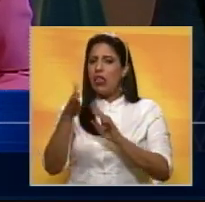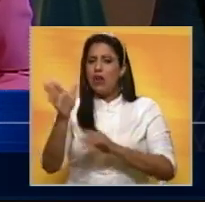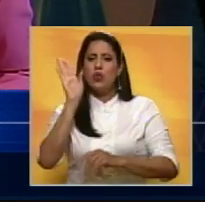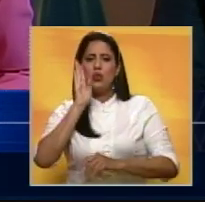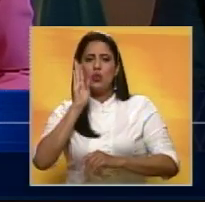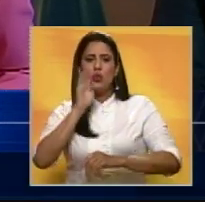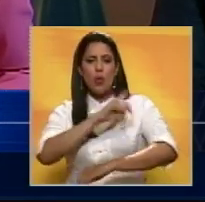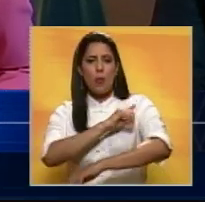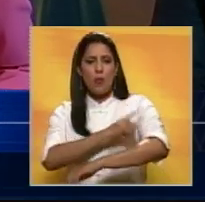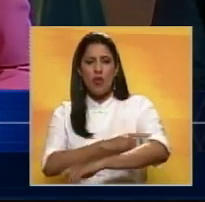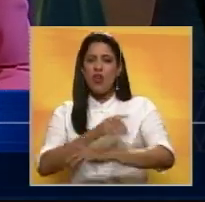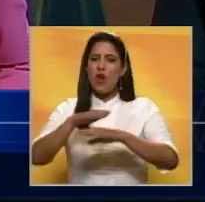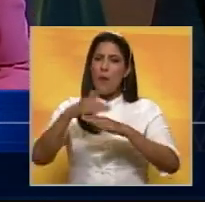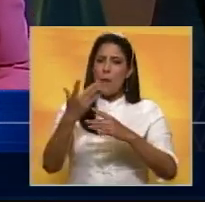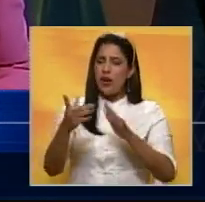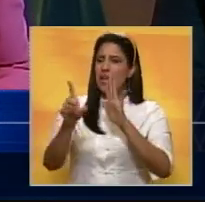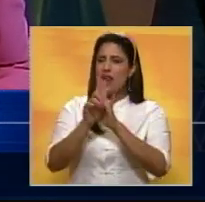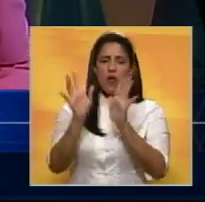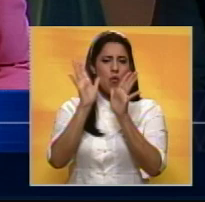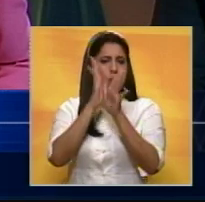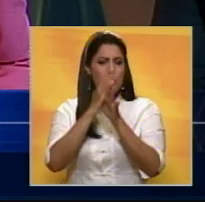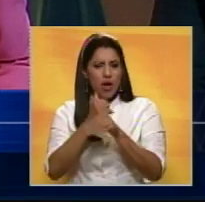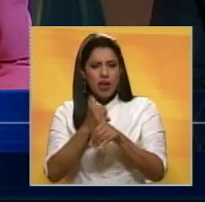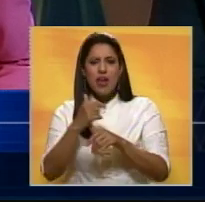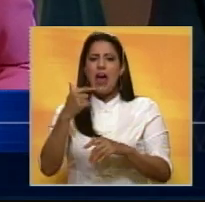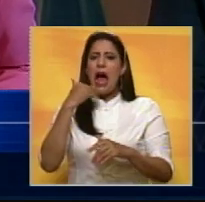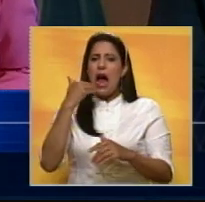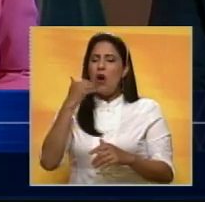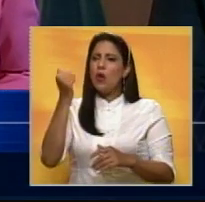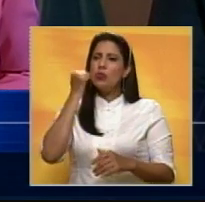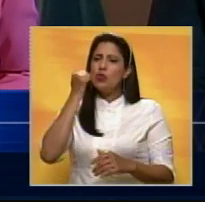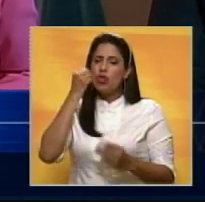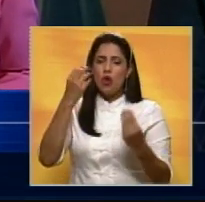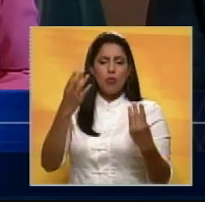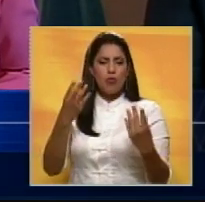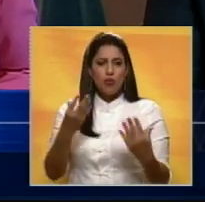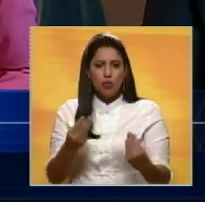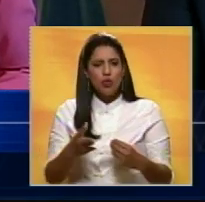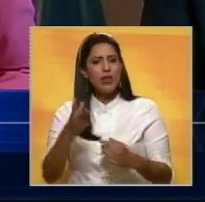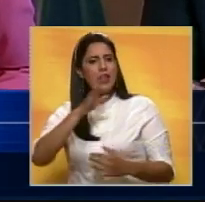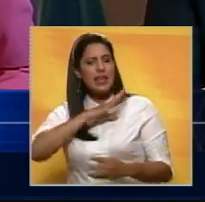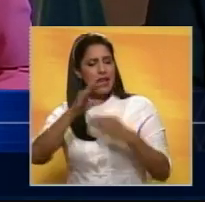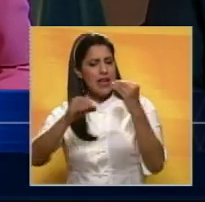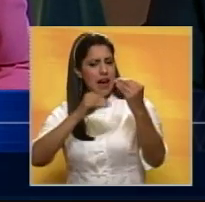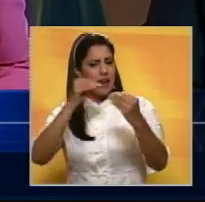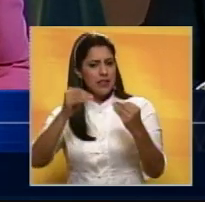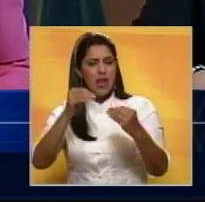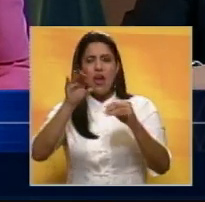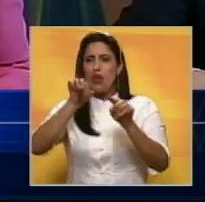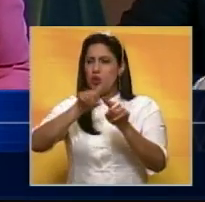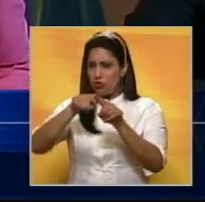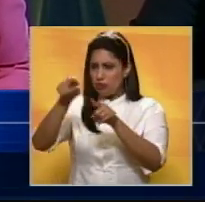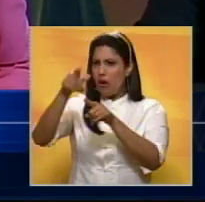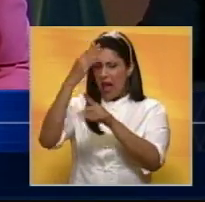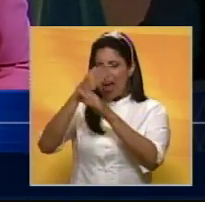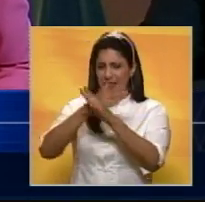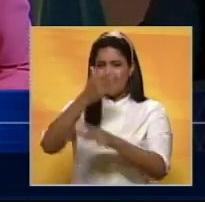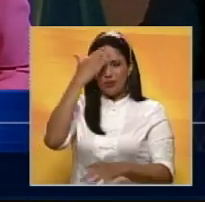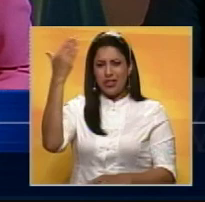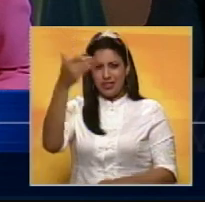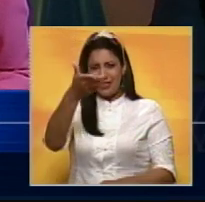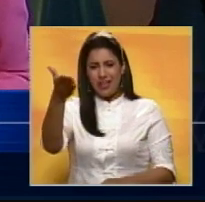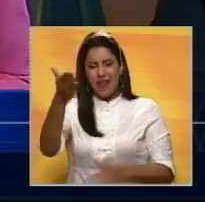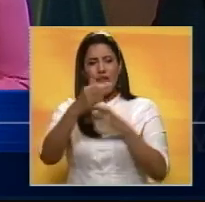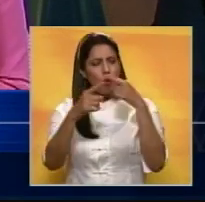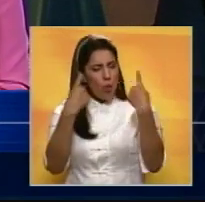de poder, frente a las ilegalidades, frente a las ilicitudes que se han venido, como ustedes bien saben, porque en